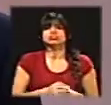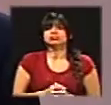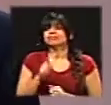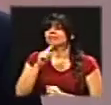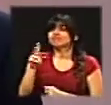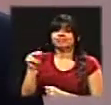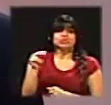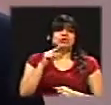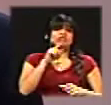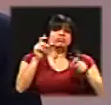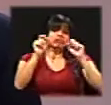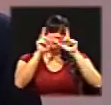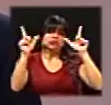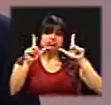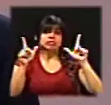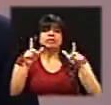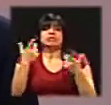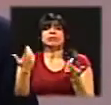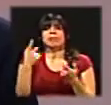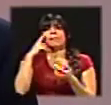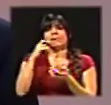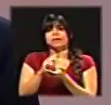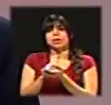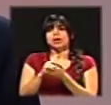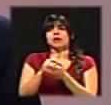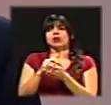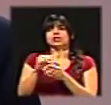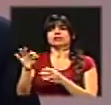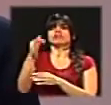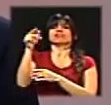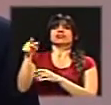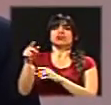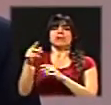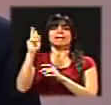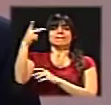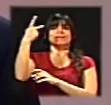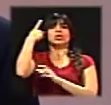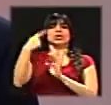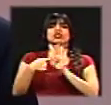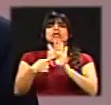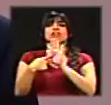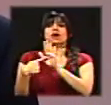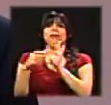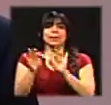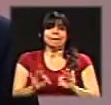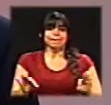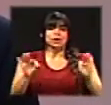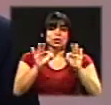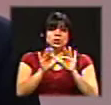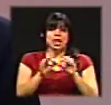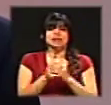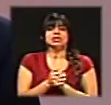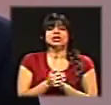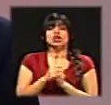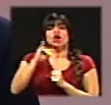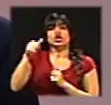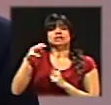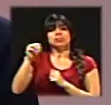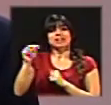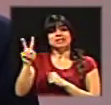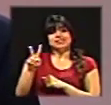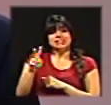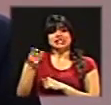una sorpresa y eso es básicamente lo que lo cataloga como un fenómeno político importante. Don José María